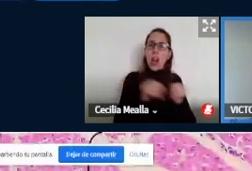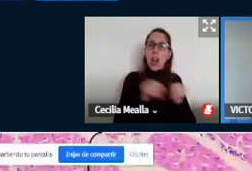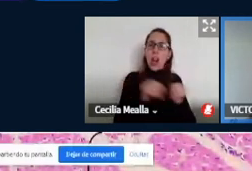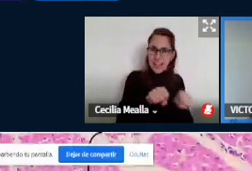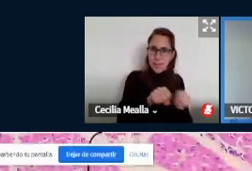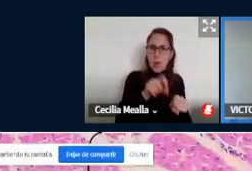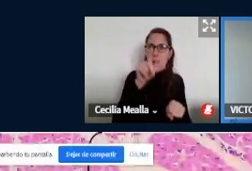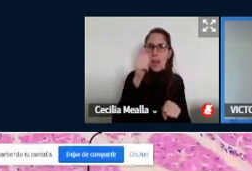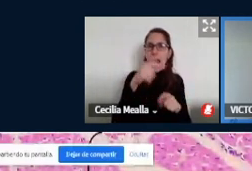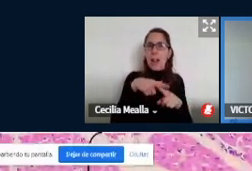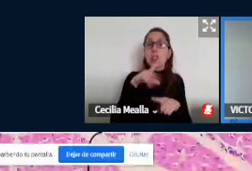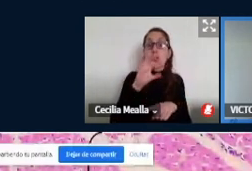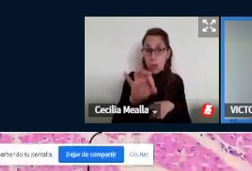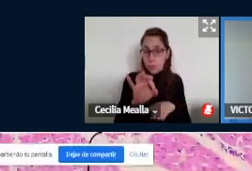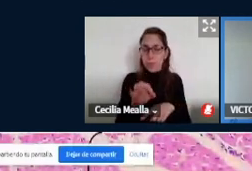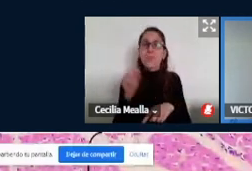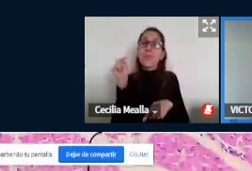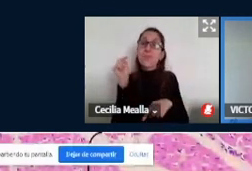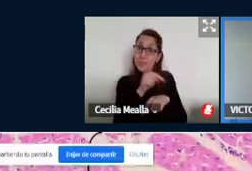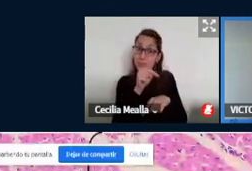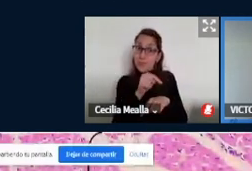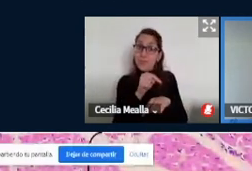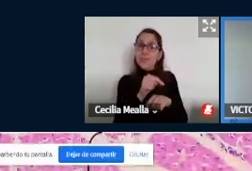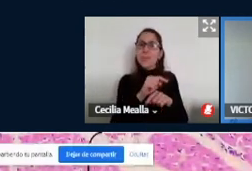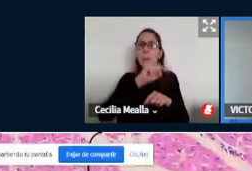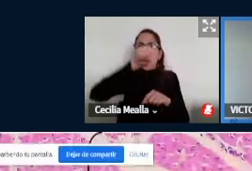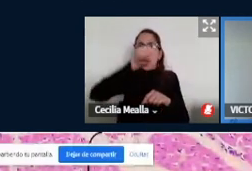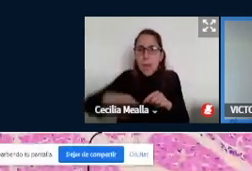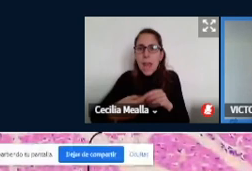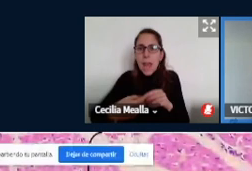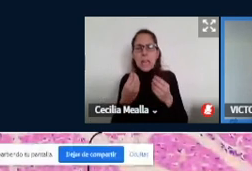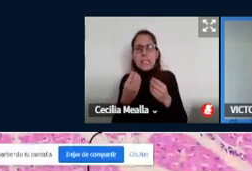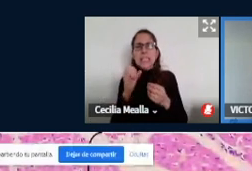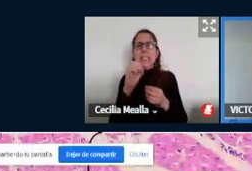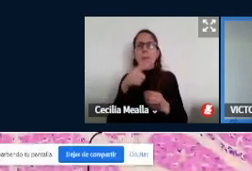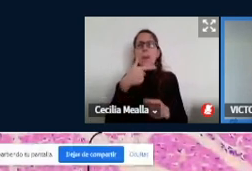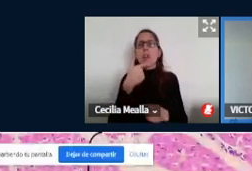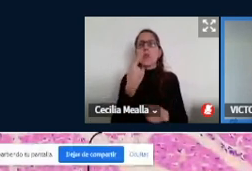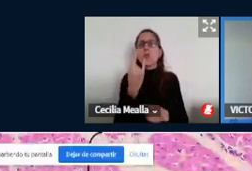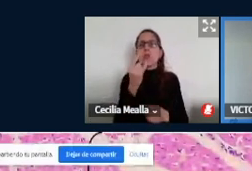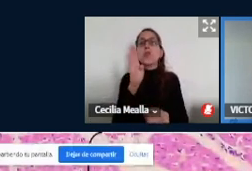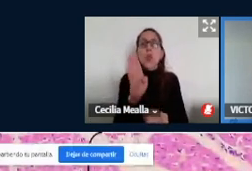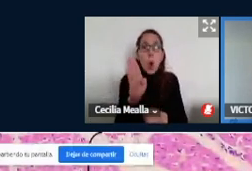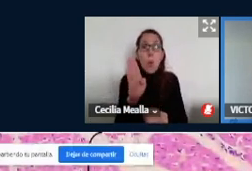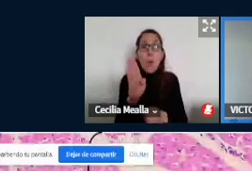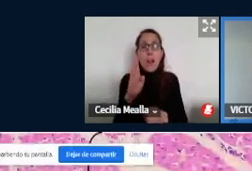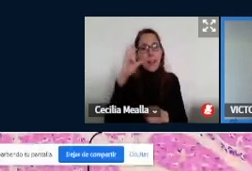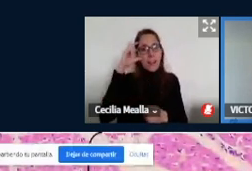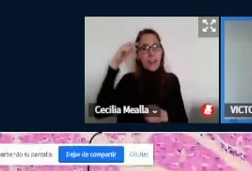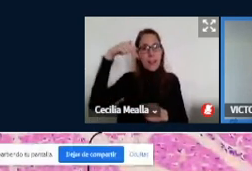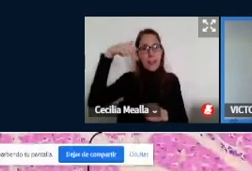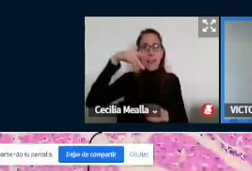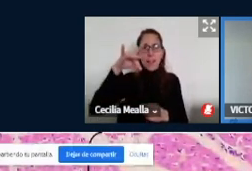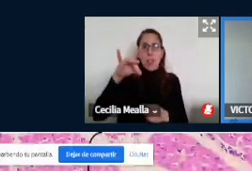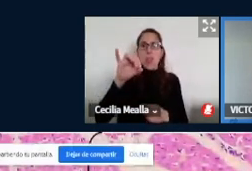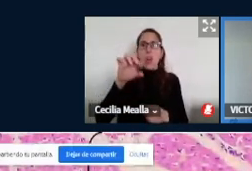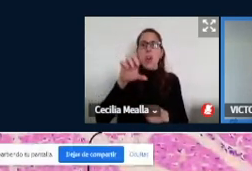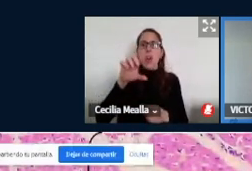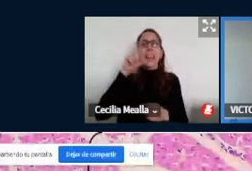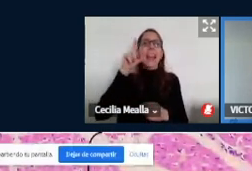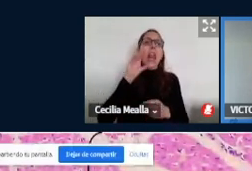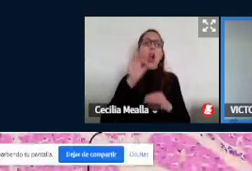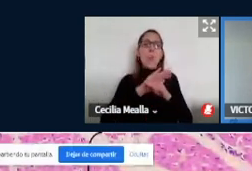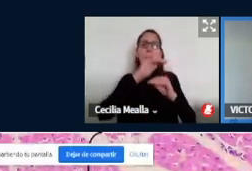tenemos, este tejido conectivo va a formar el subendotelio. Subendotelio, lo que está debajo del endotelio. y que tiene